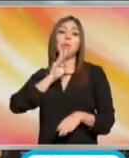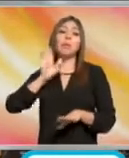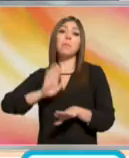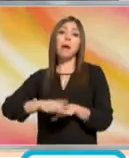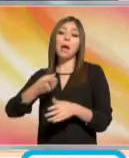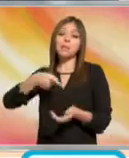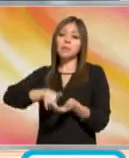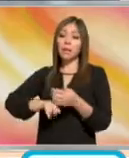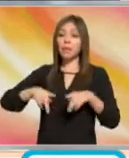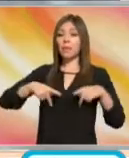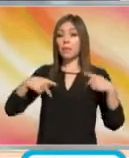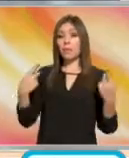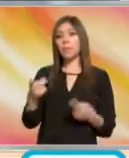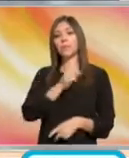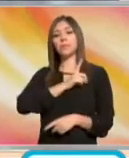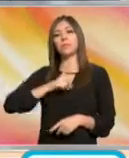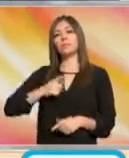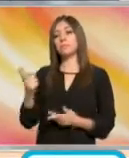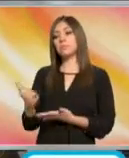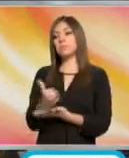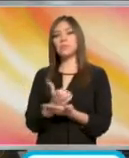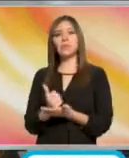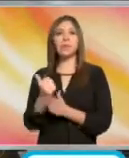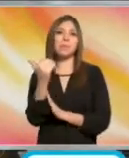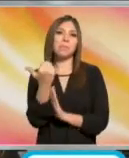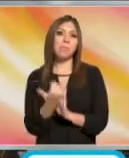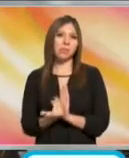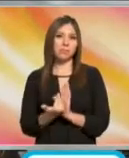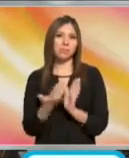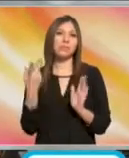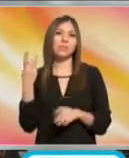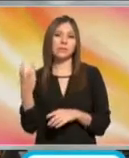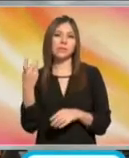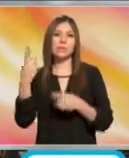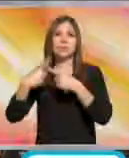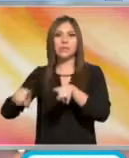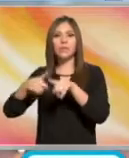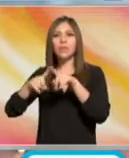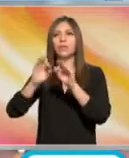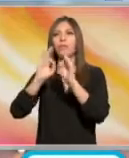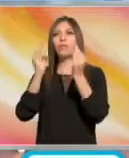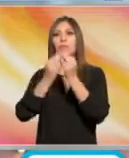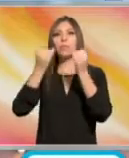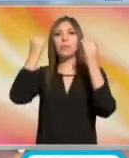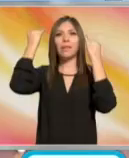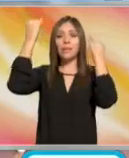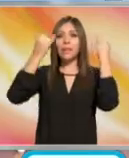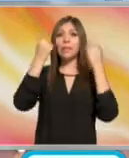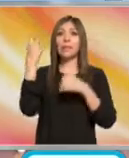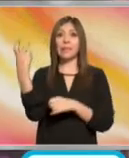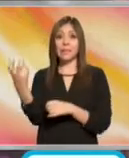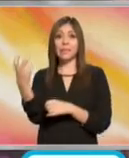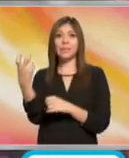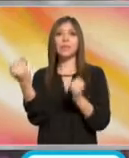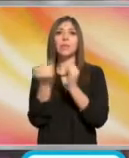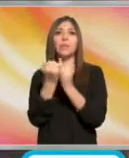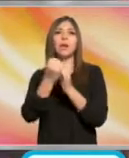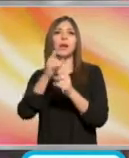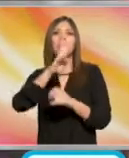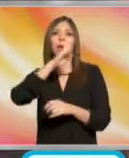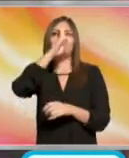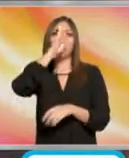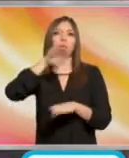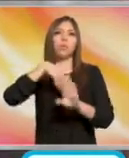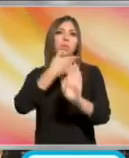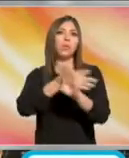débiles debemos ganar menos, ¿no? Entonces, este tipo de ideas, este tipo de manifestaciones es violencia, es una violencia que